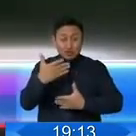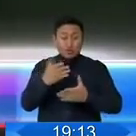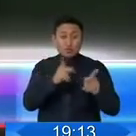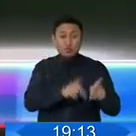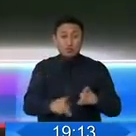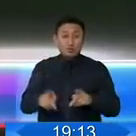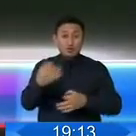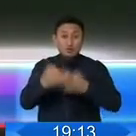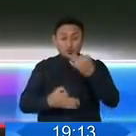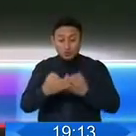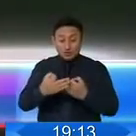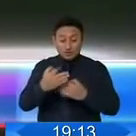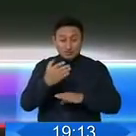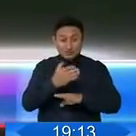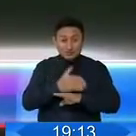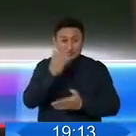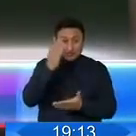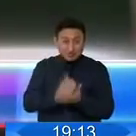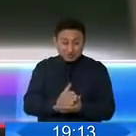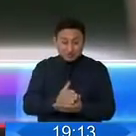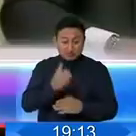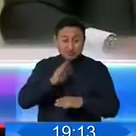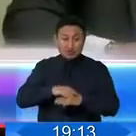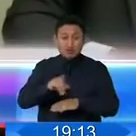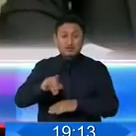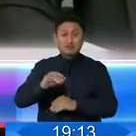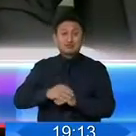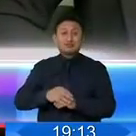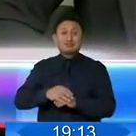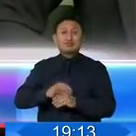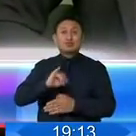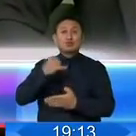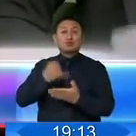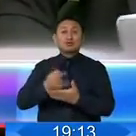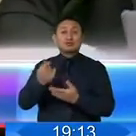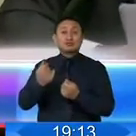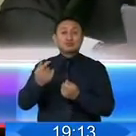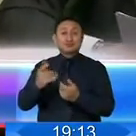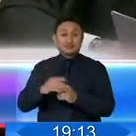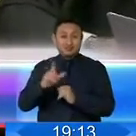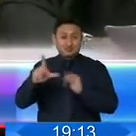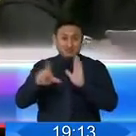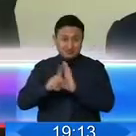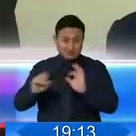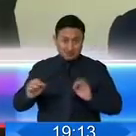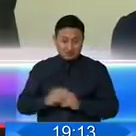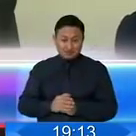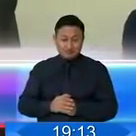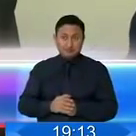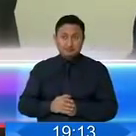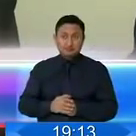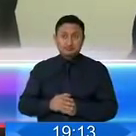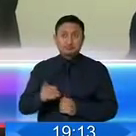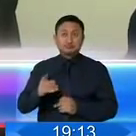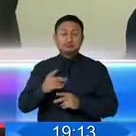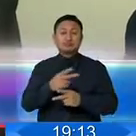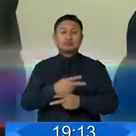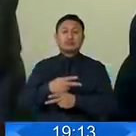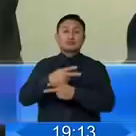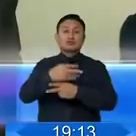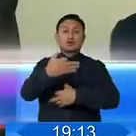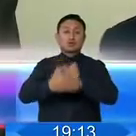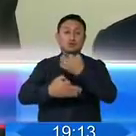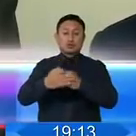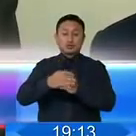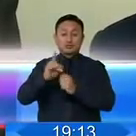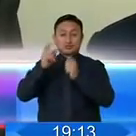juicio por el presunto delito de asociación ilícita dentro del caso del Ministerio del Interior. El Consejo de la Judicatura y el Fiscal